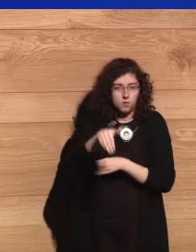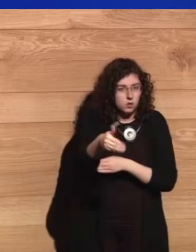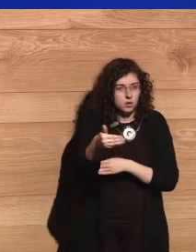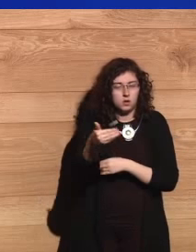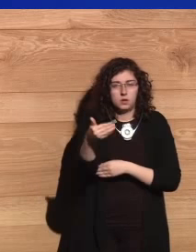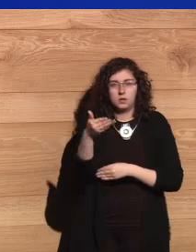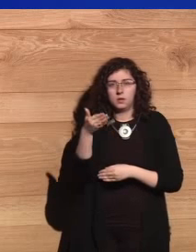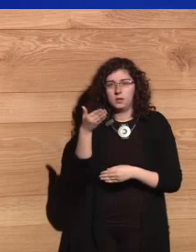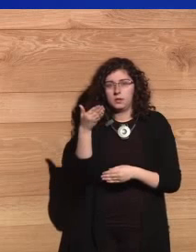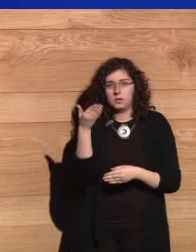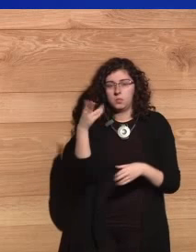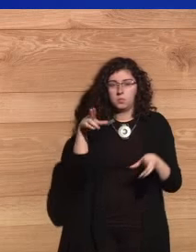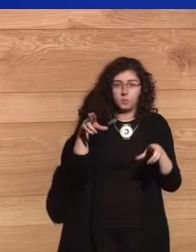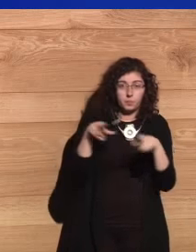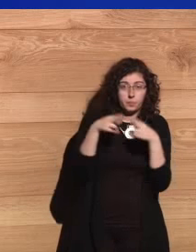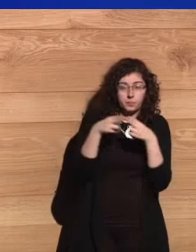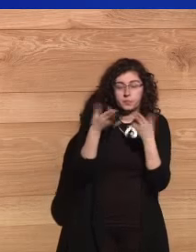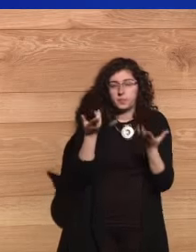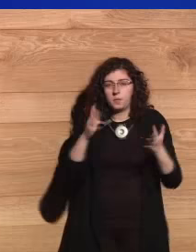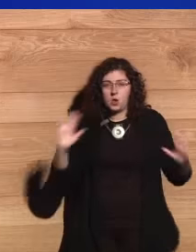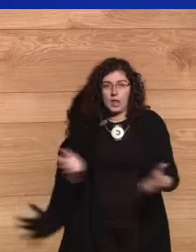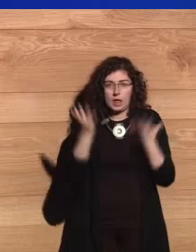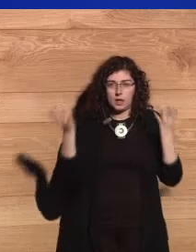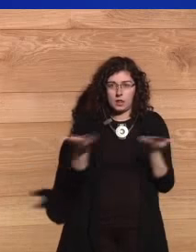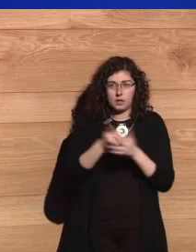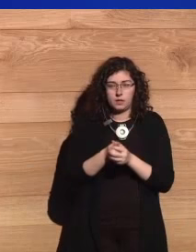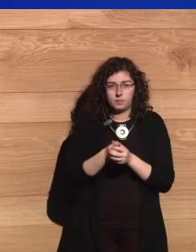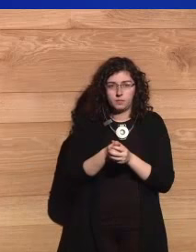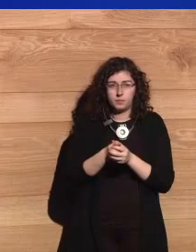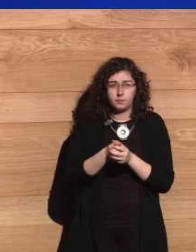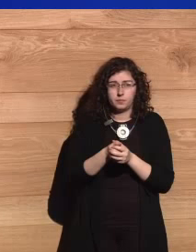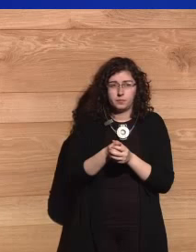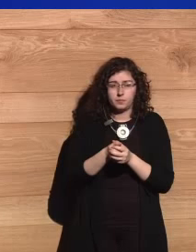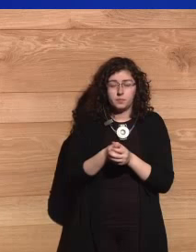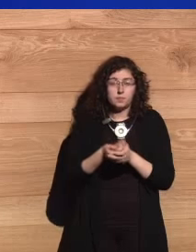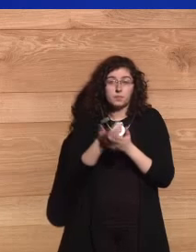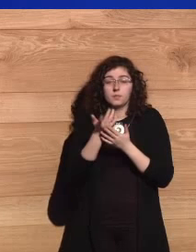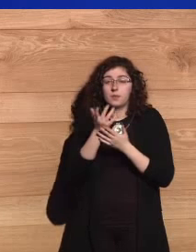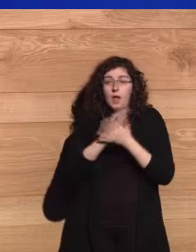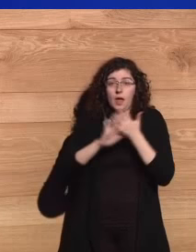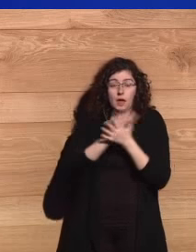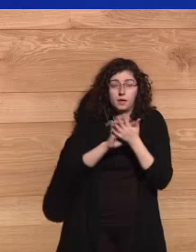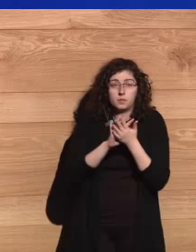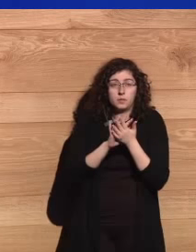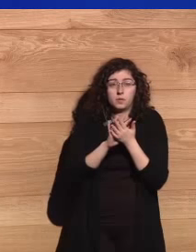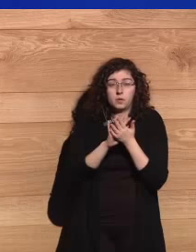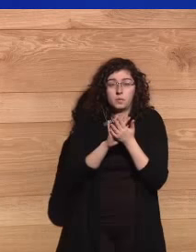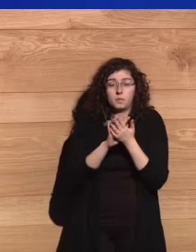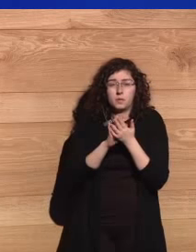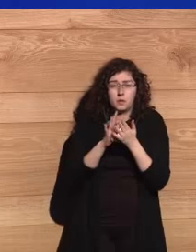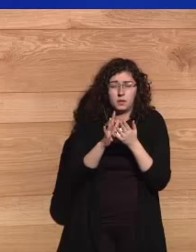a la civilización de la ligereza, y es la revolución de lo que llamamos